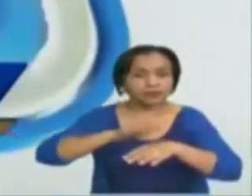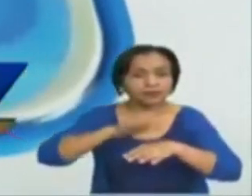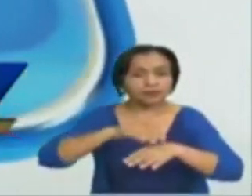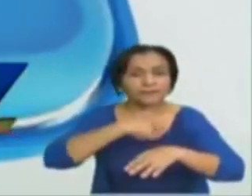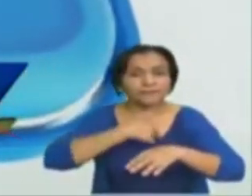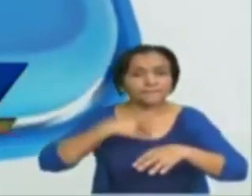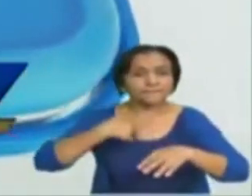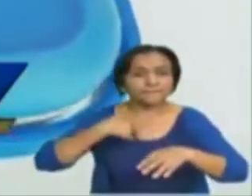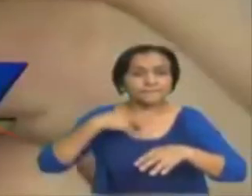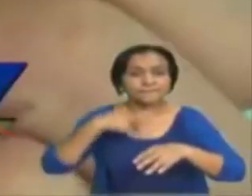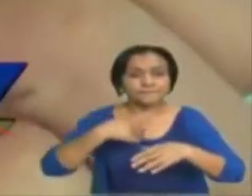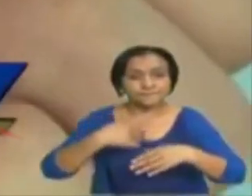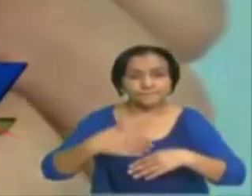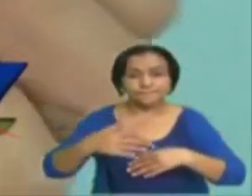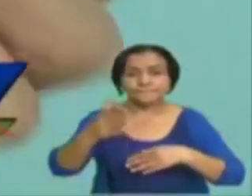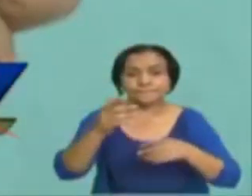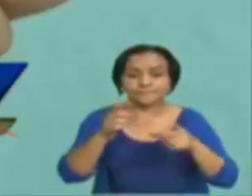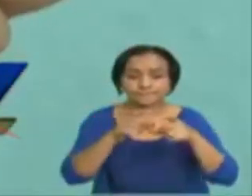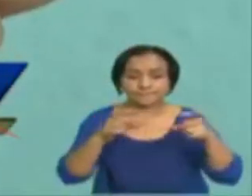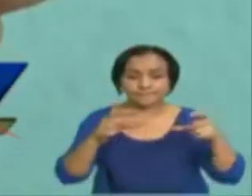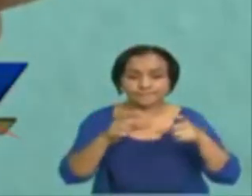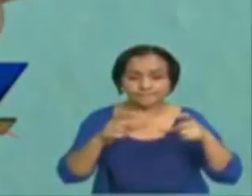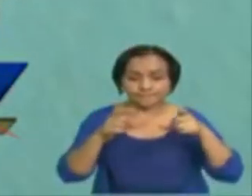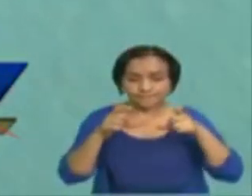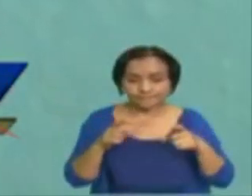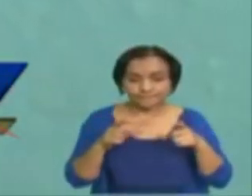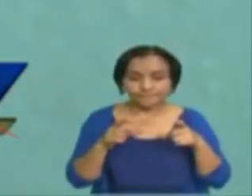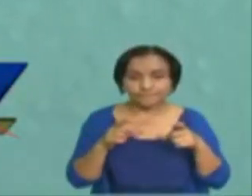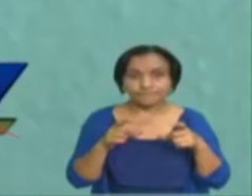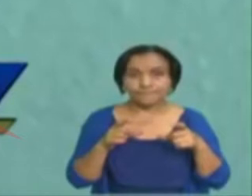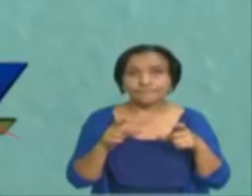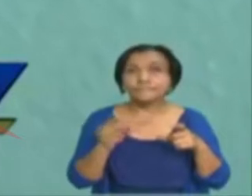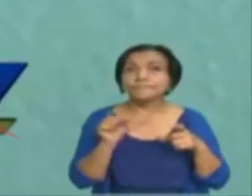Yalawin, Centro de Salud Silvia Ferrufino,